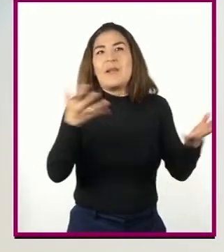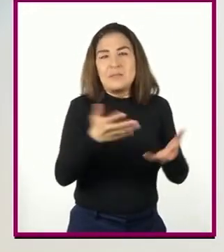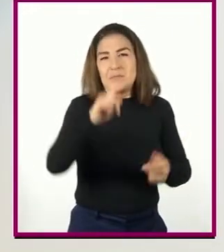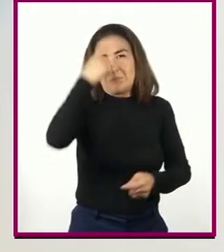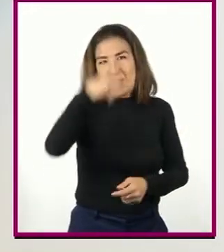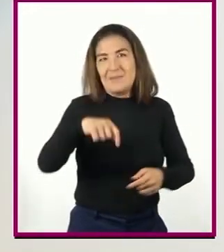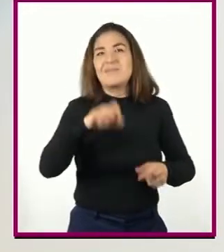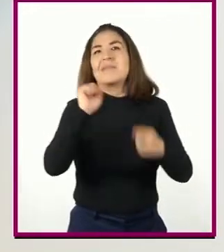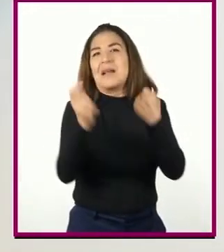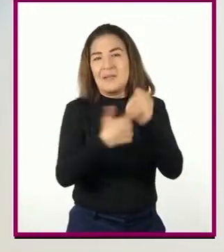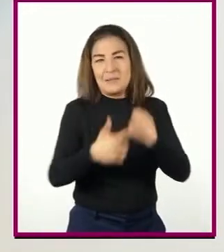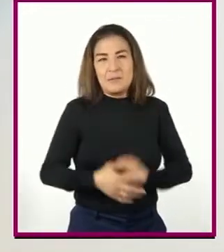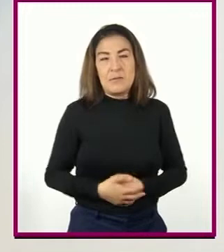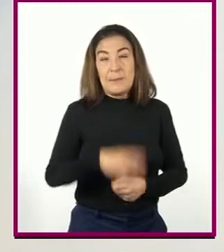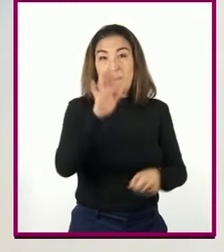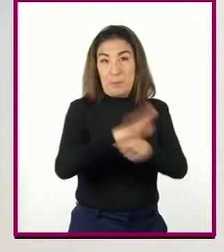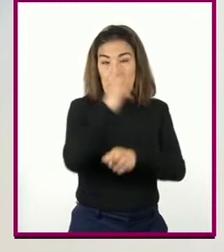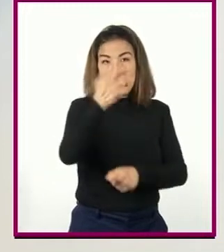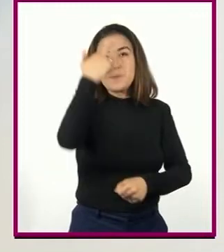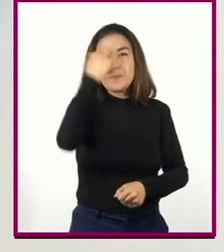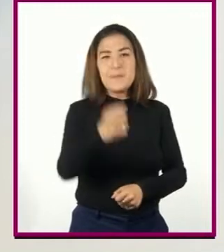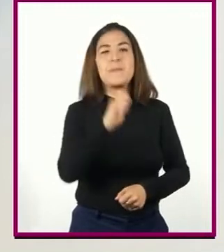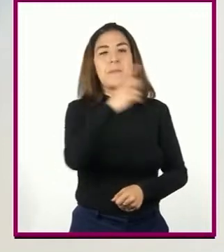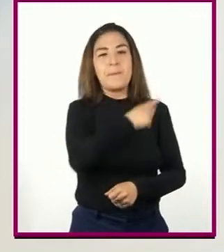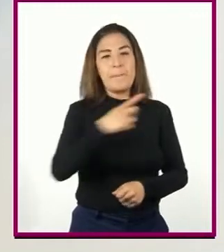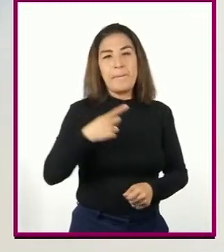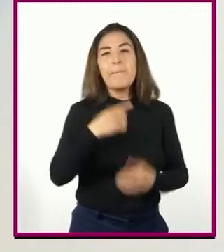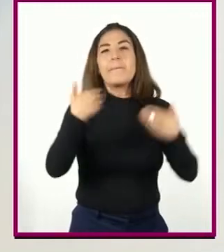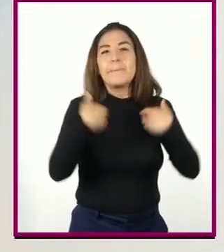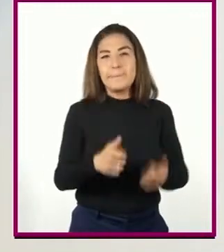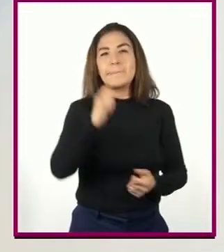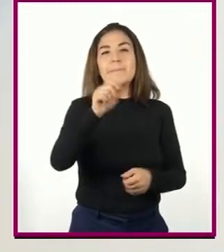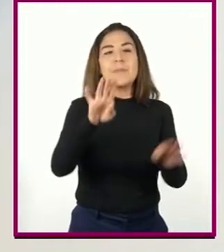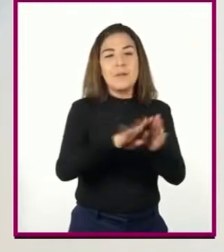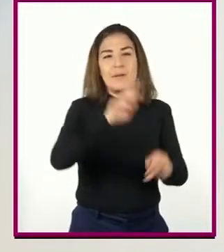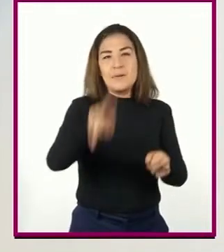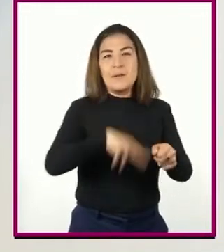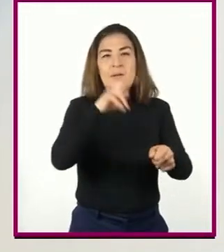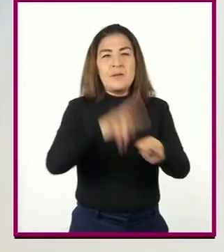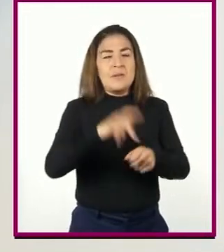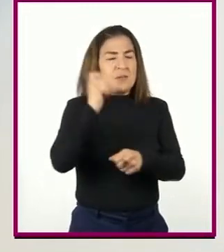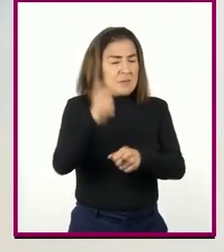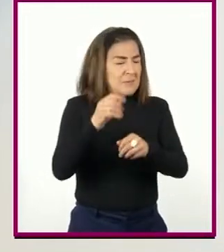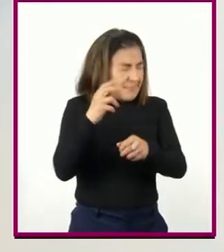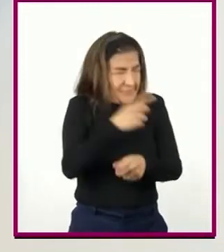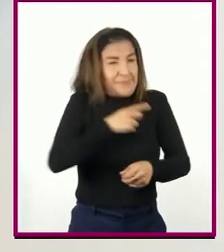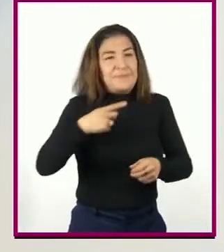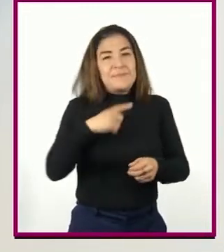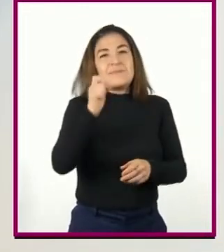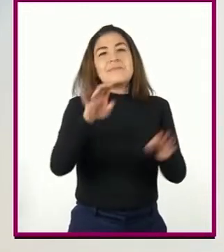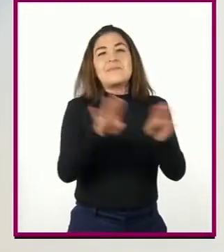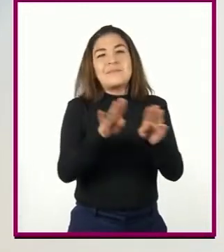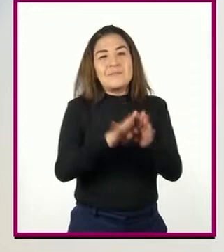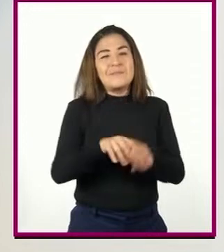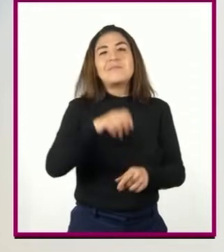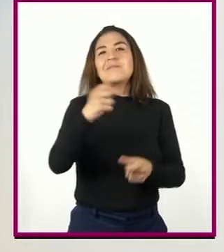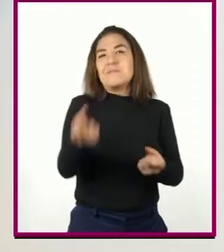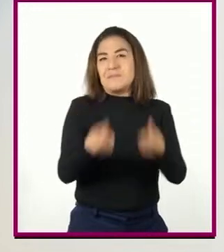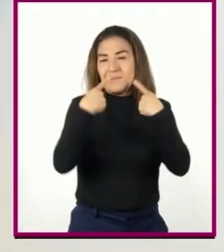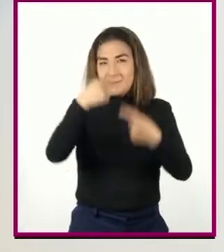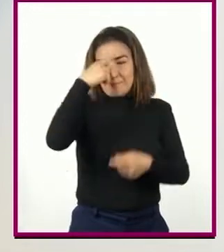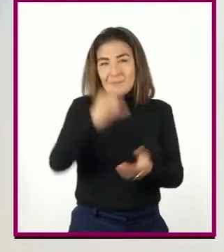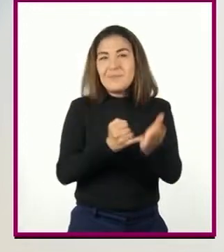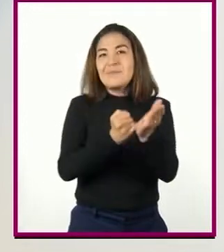hacer algo. Por lo tanto, debemos entender que facultad natural es esa capacidad nata que tenemos para